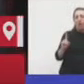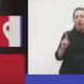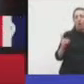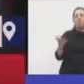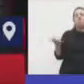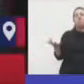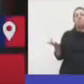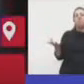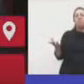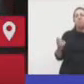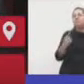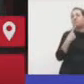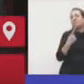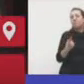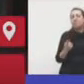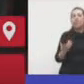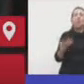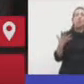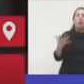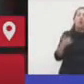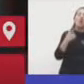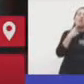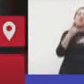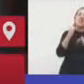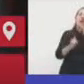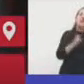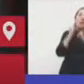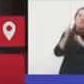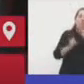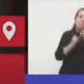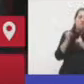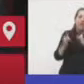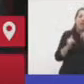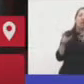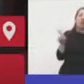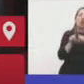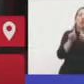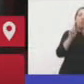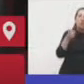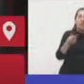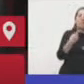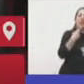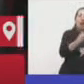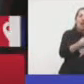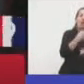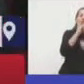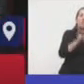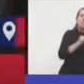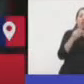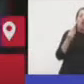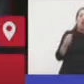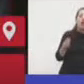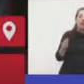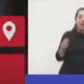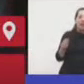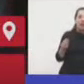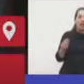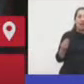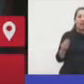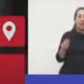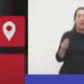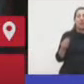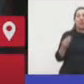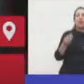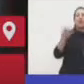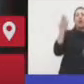precaria, autoritaria, supongamos, ¿quién decide? ¿Quién decide cuál es el discurso o cuál es la regulación que